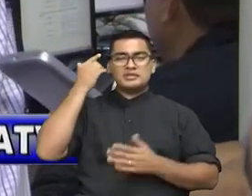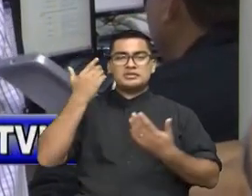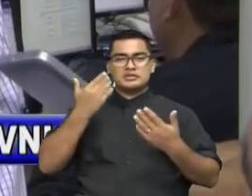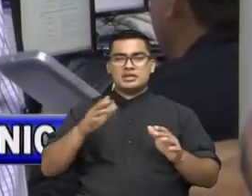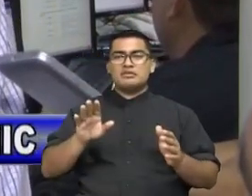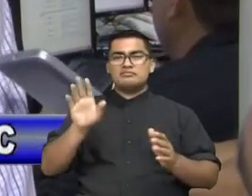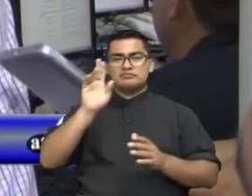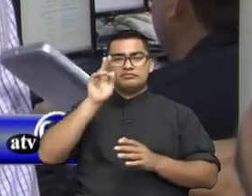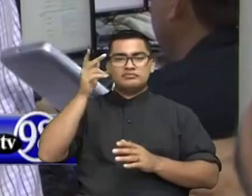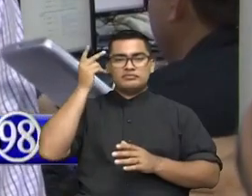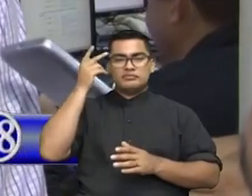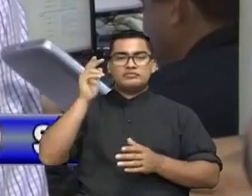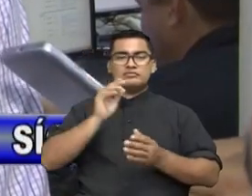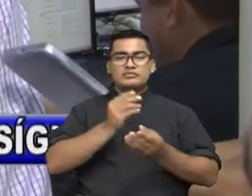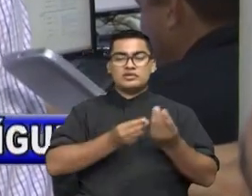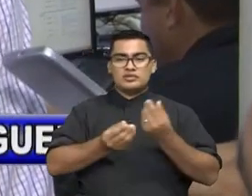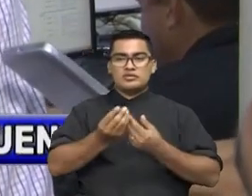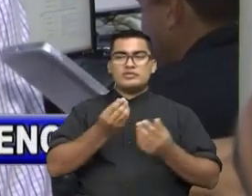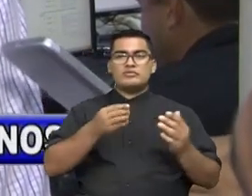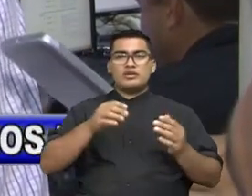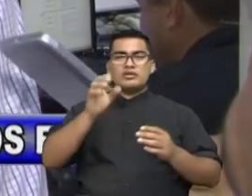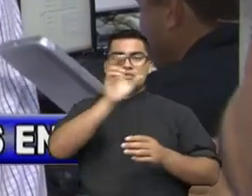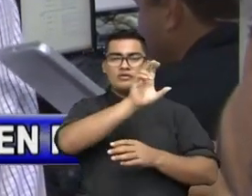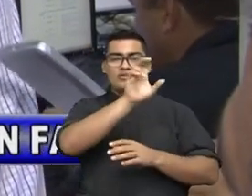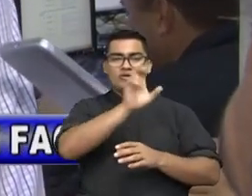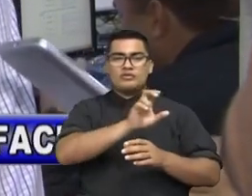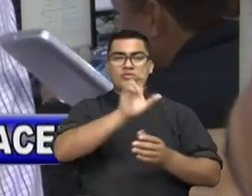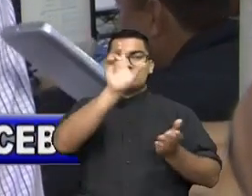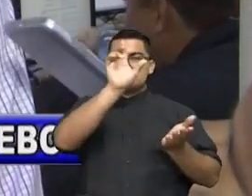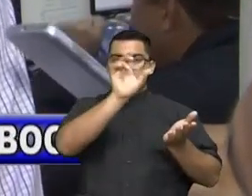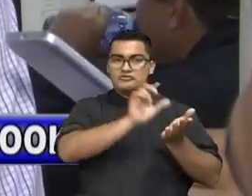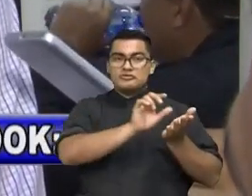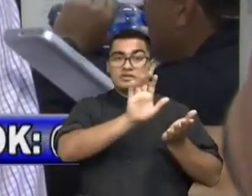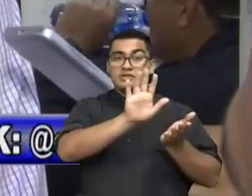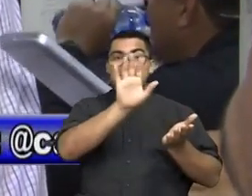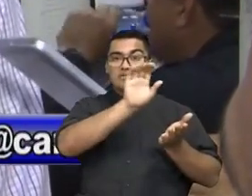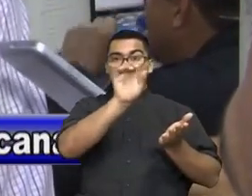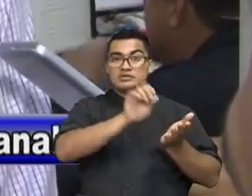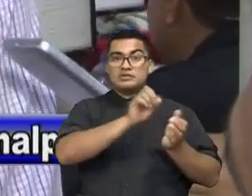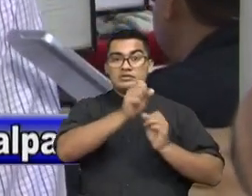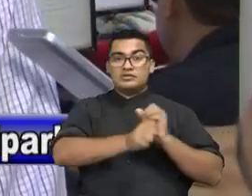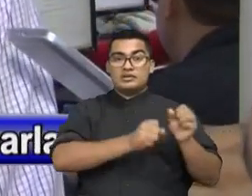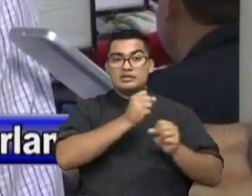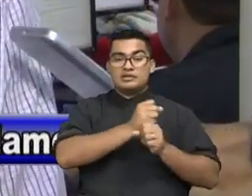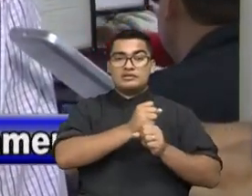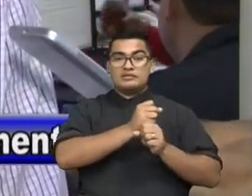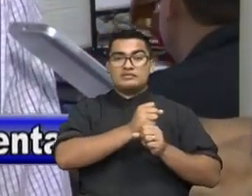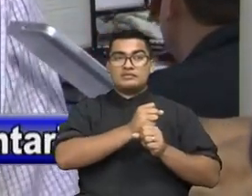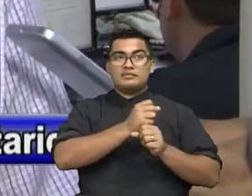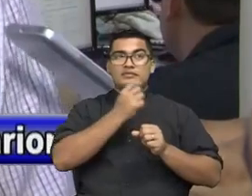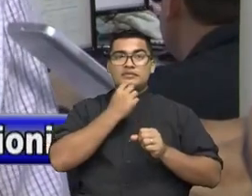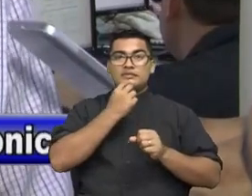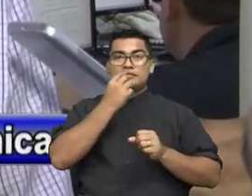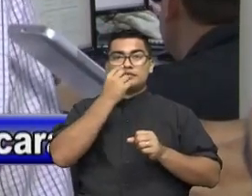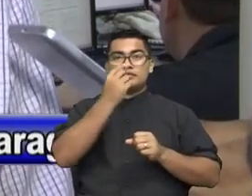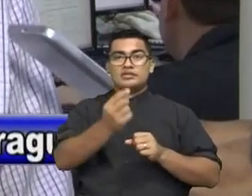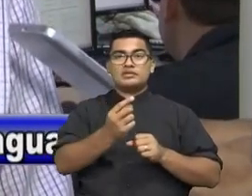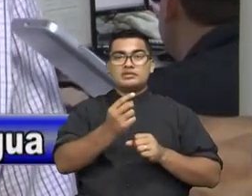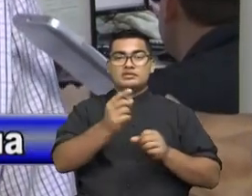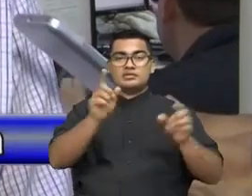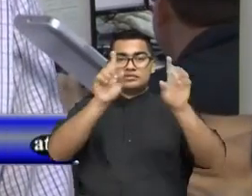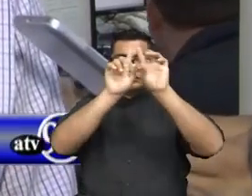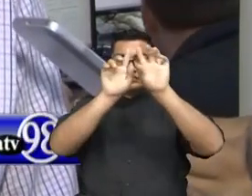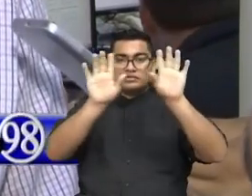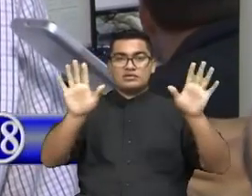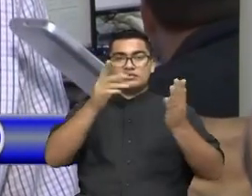política económica de devaluar el Córdoba 5% anual. Y lo vemos, el aspecto más claro es